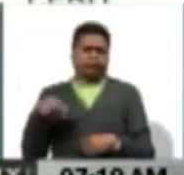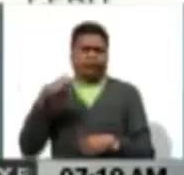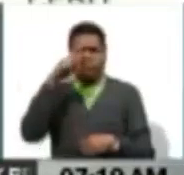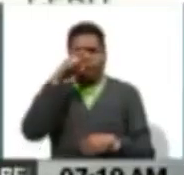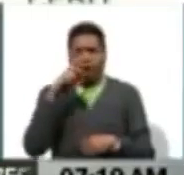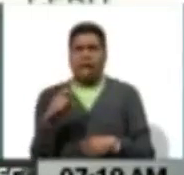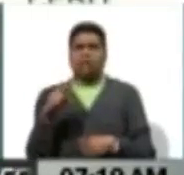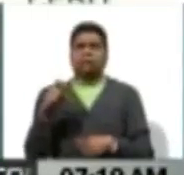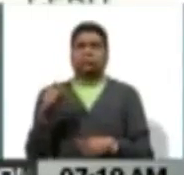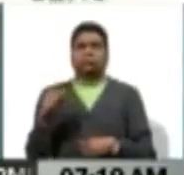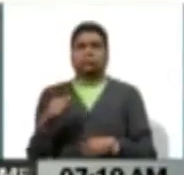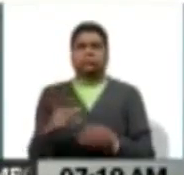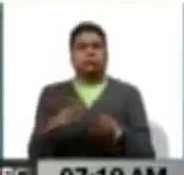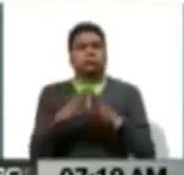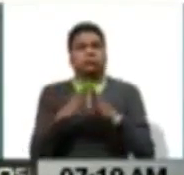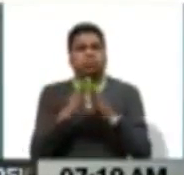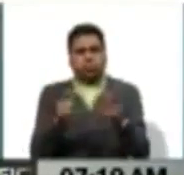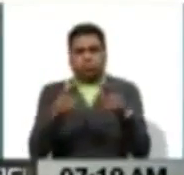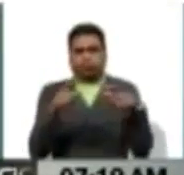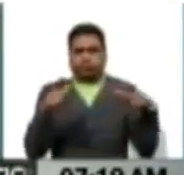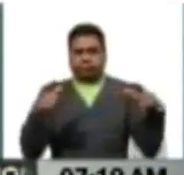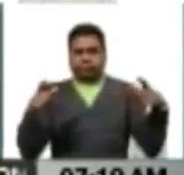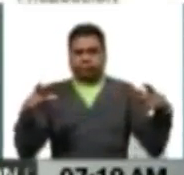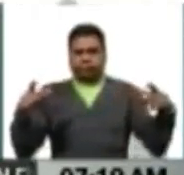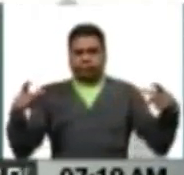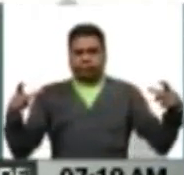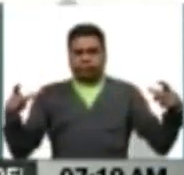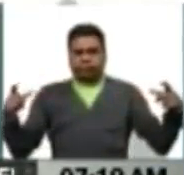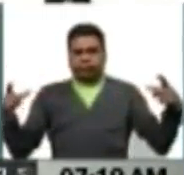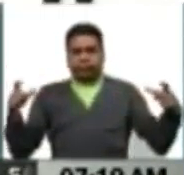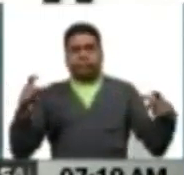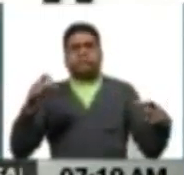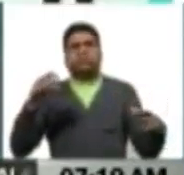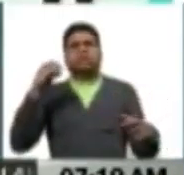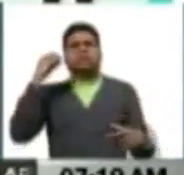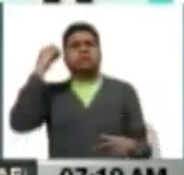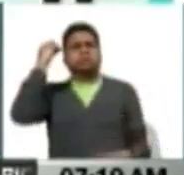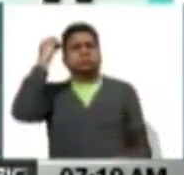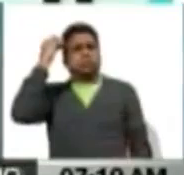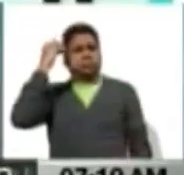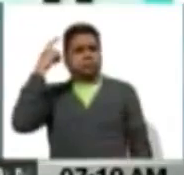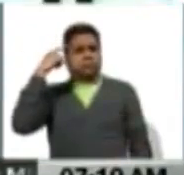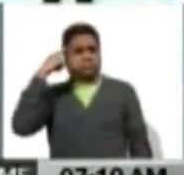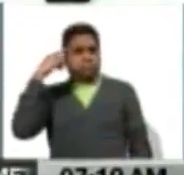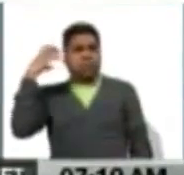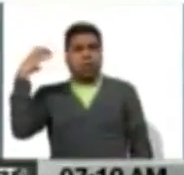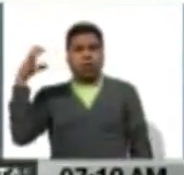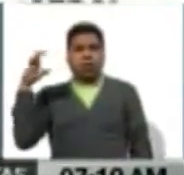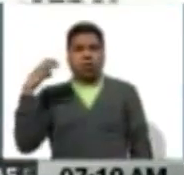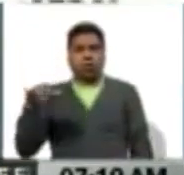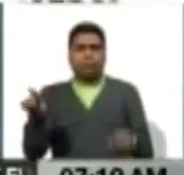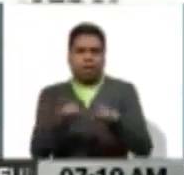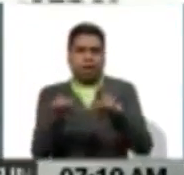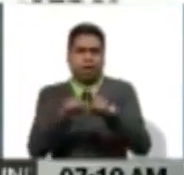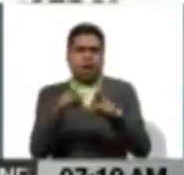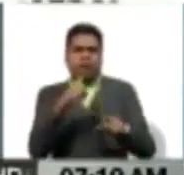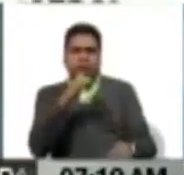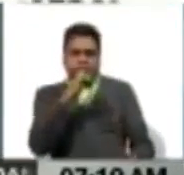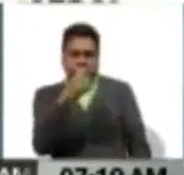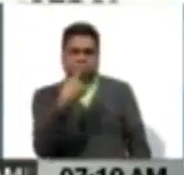la inversión de Empresa Polar en este país, al igual que como lo anunció el señor Frank